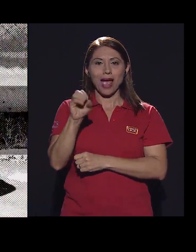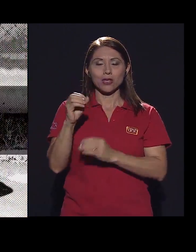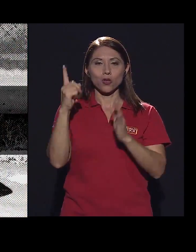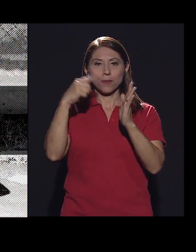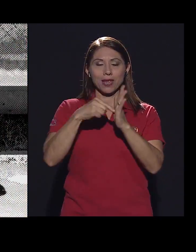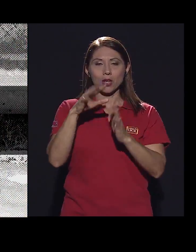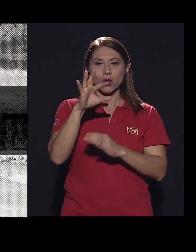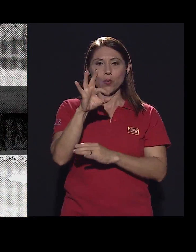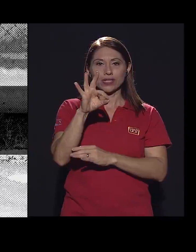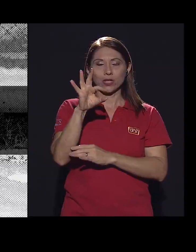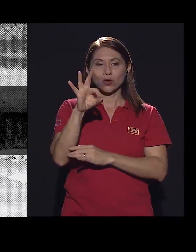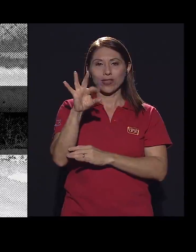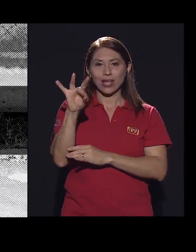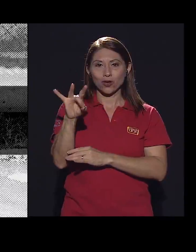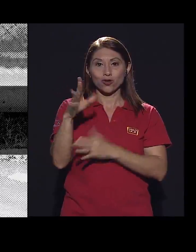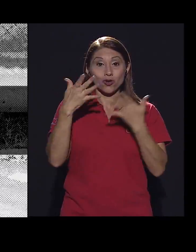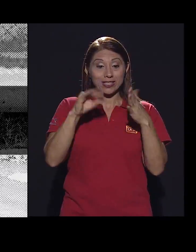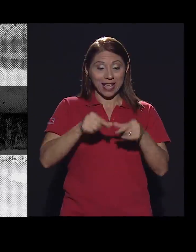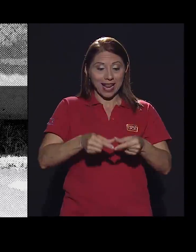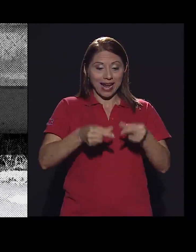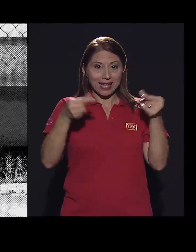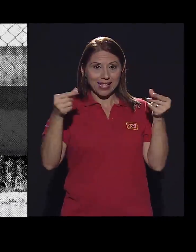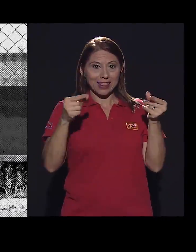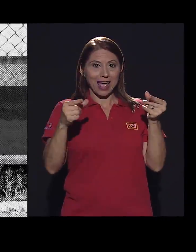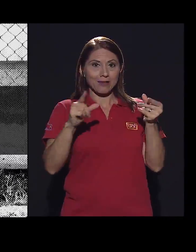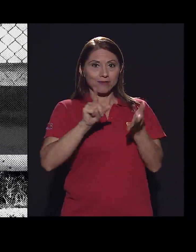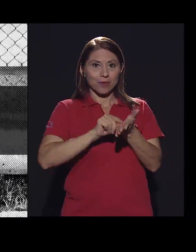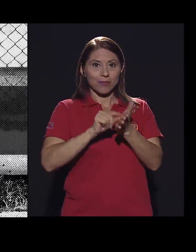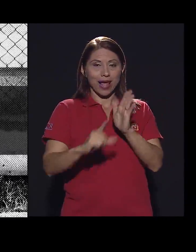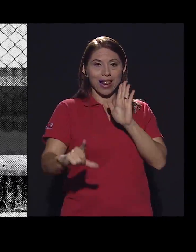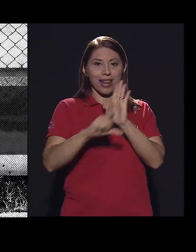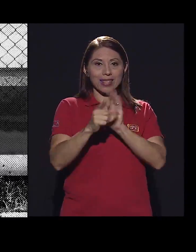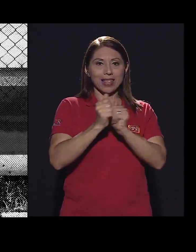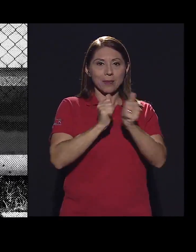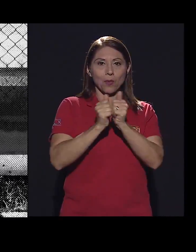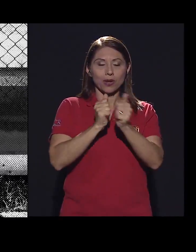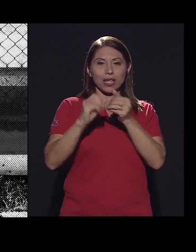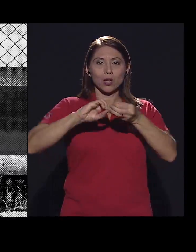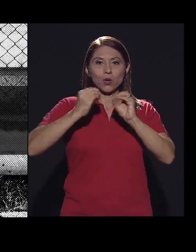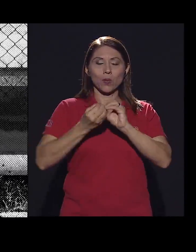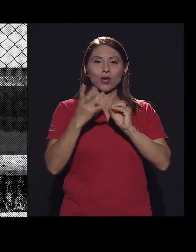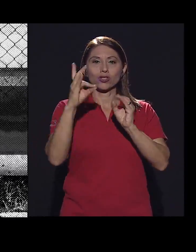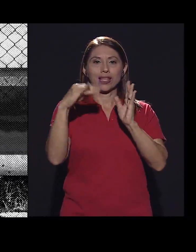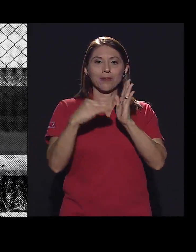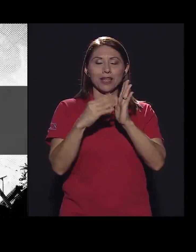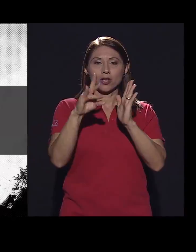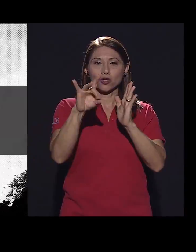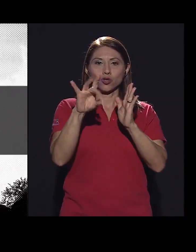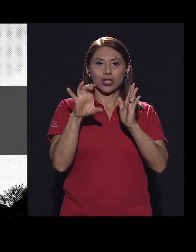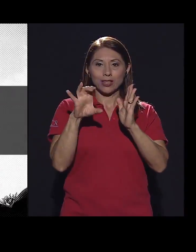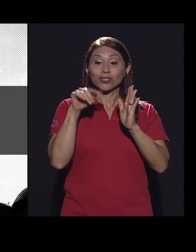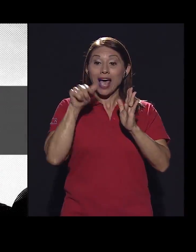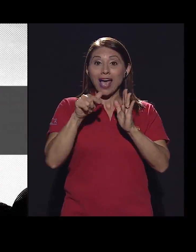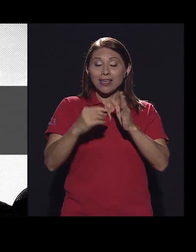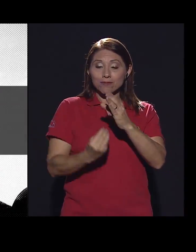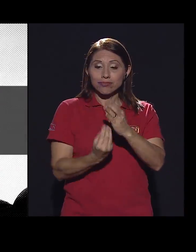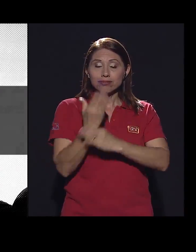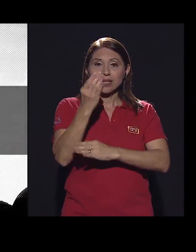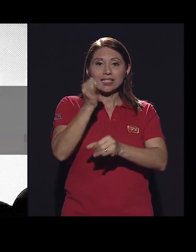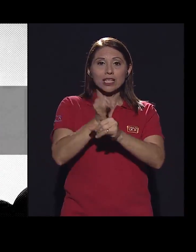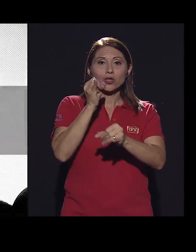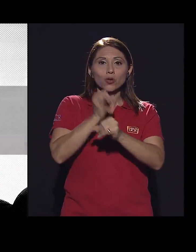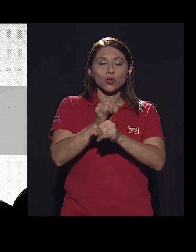29 de mayo de 1998 era publicada en la Gaceta la Ley del Deporte, Ley 7800. En esta se crea el